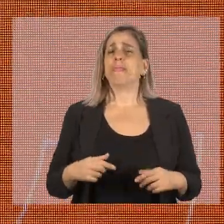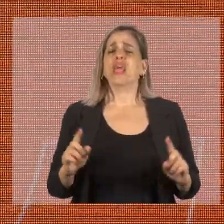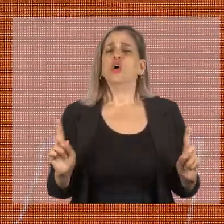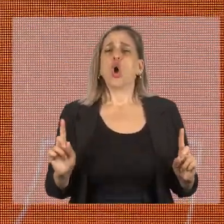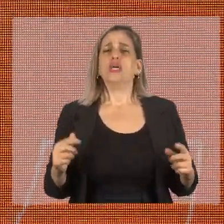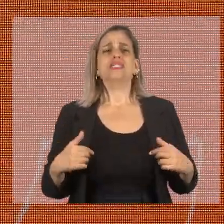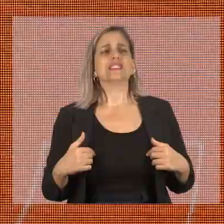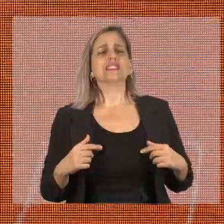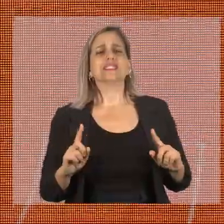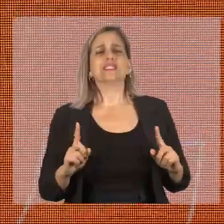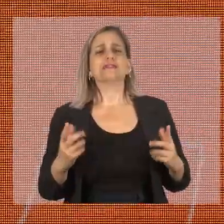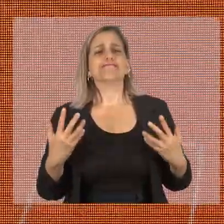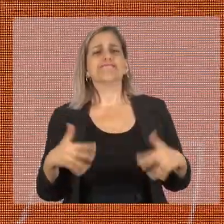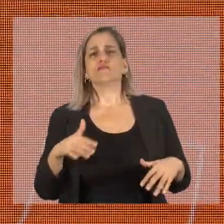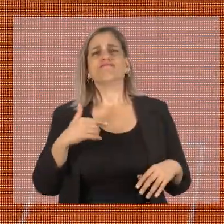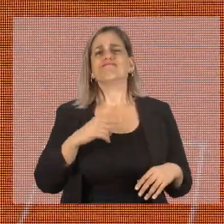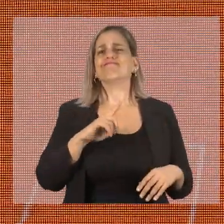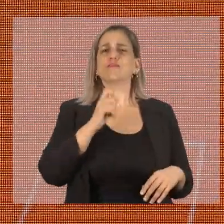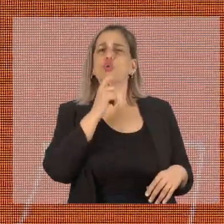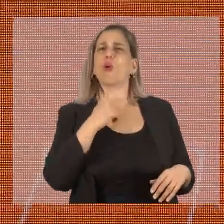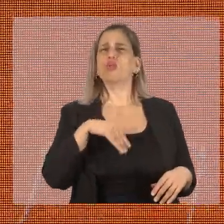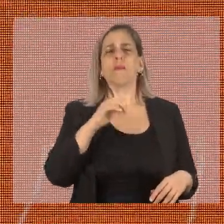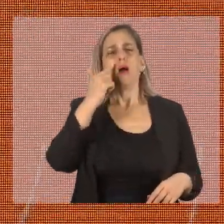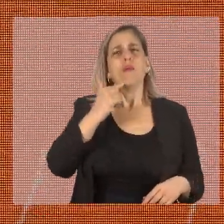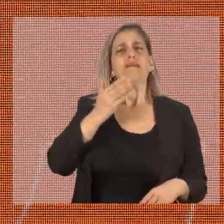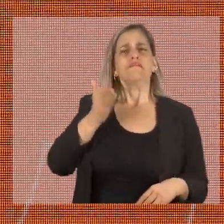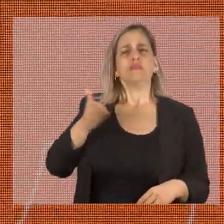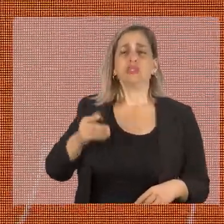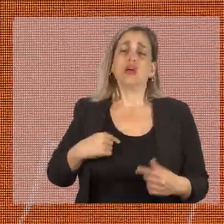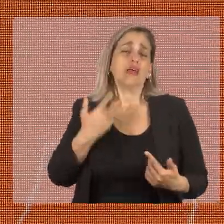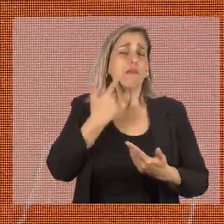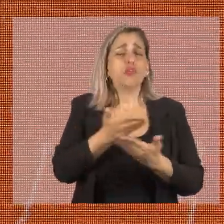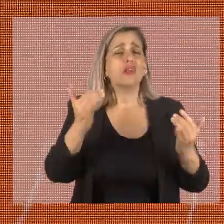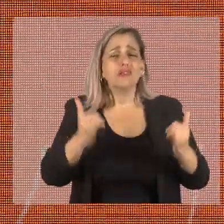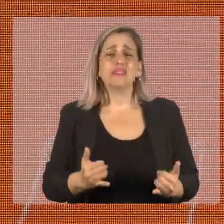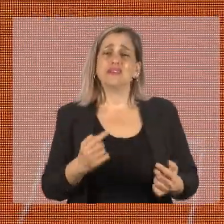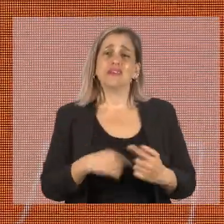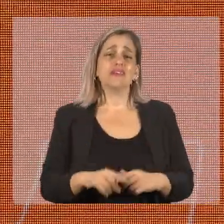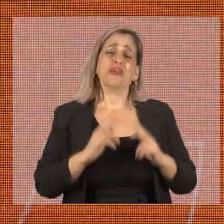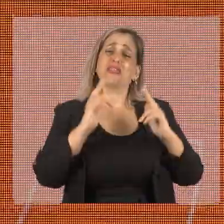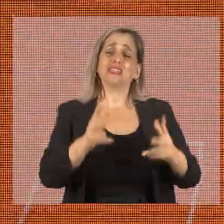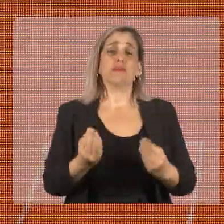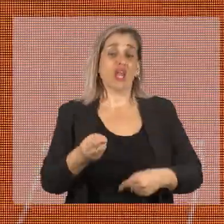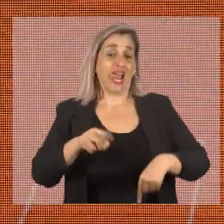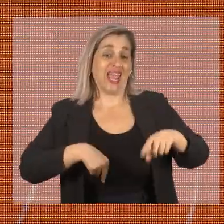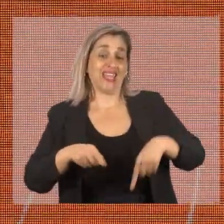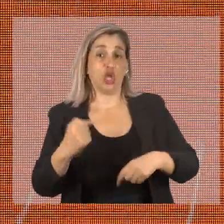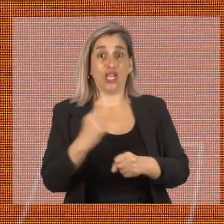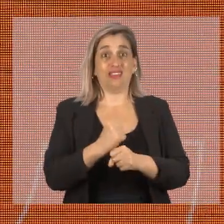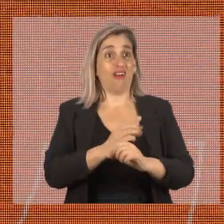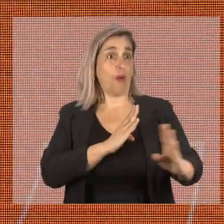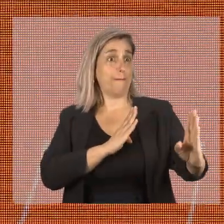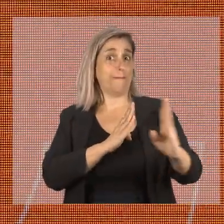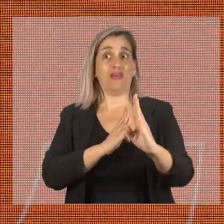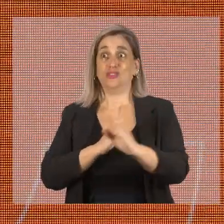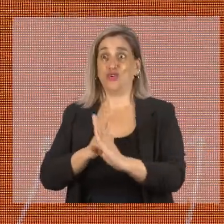Yo no soy muy partidario de hablar de cifras, aunque hay que darlas, porque la gestión es con